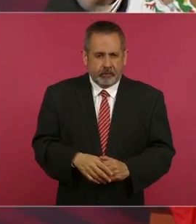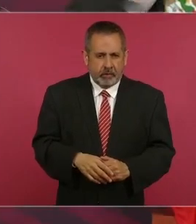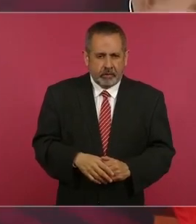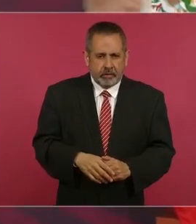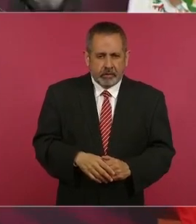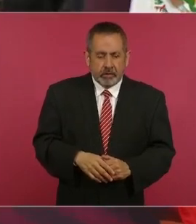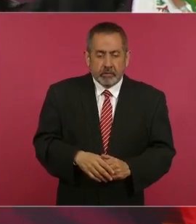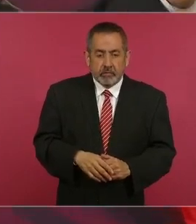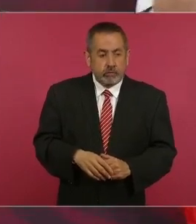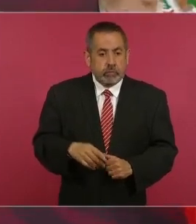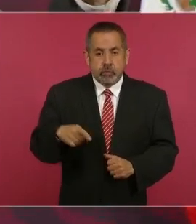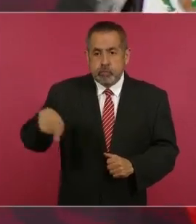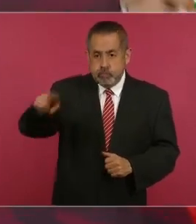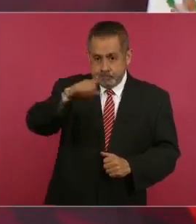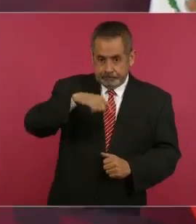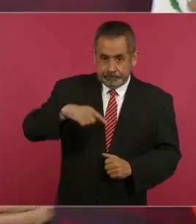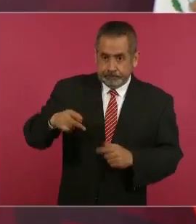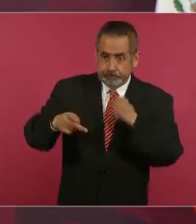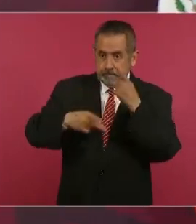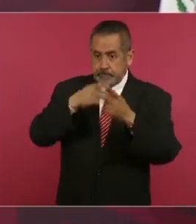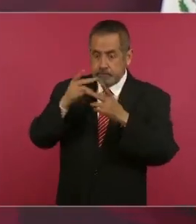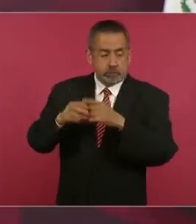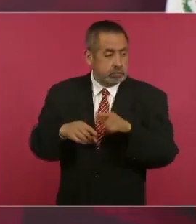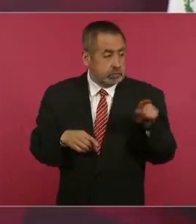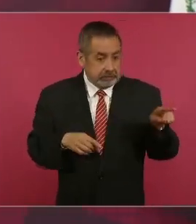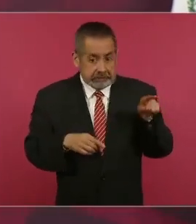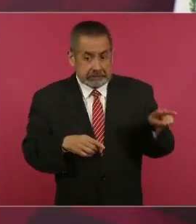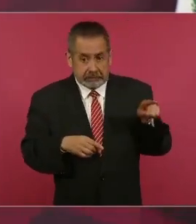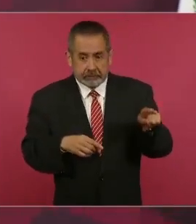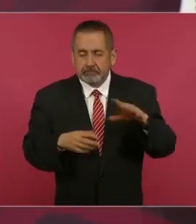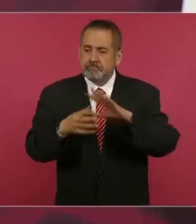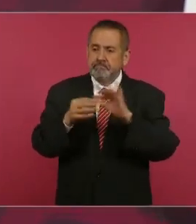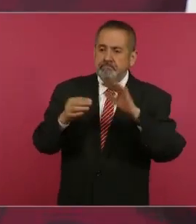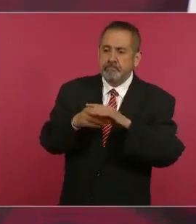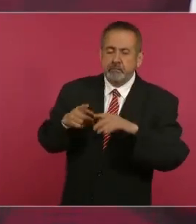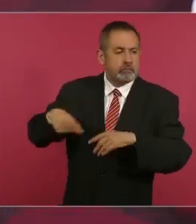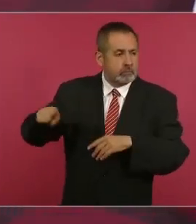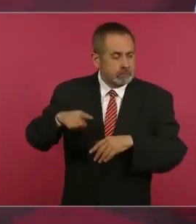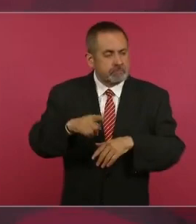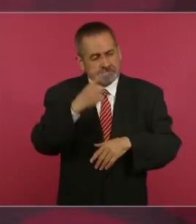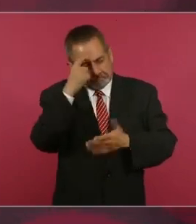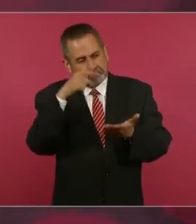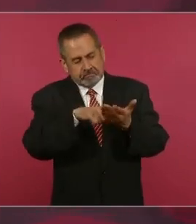Le creían como otros